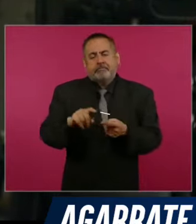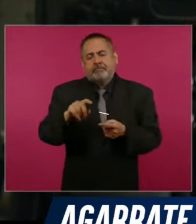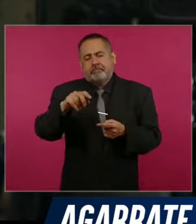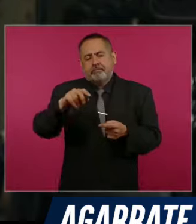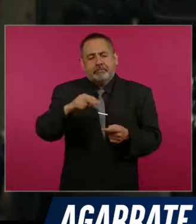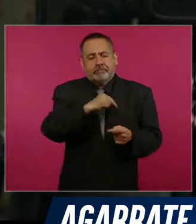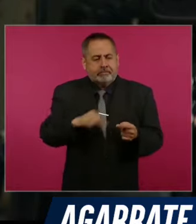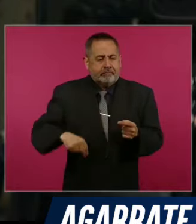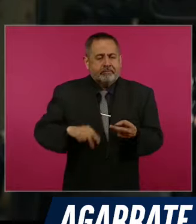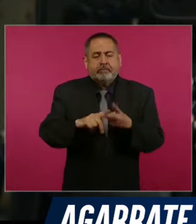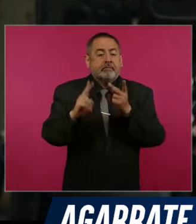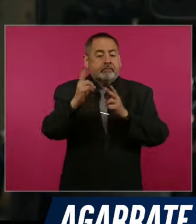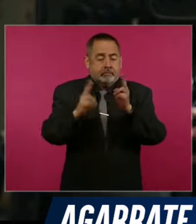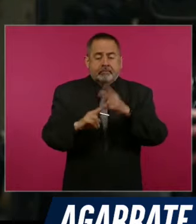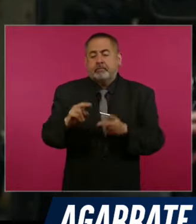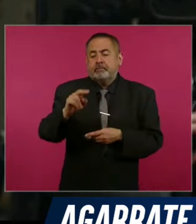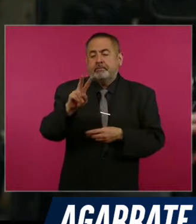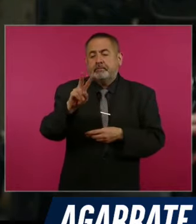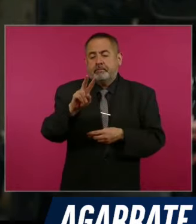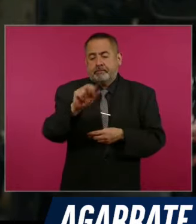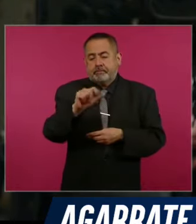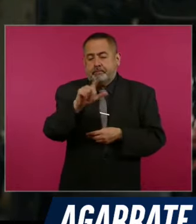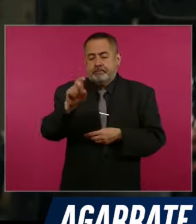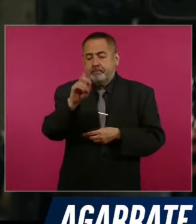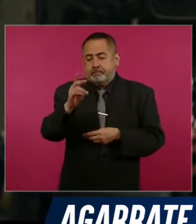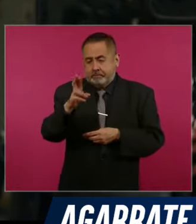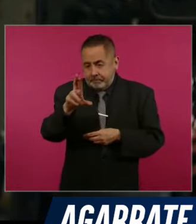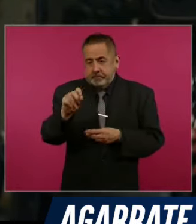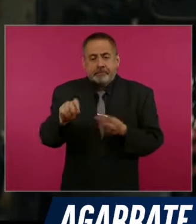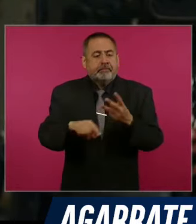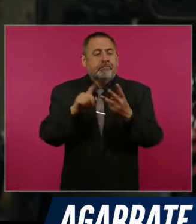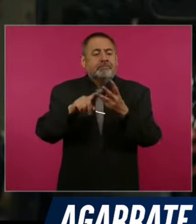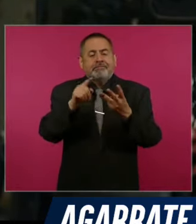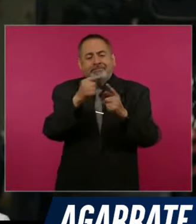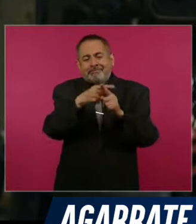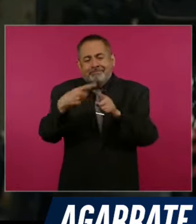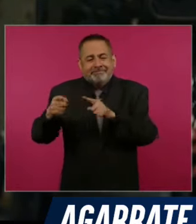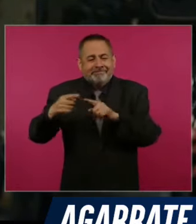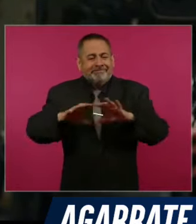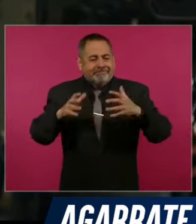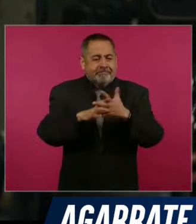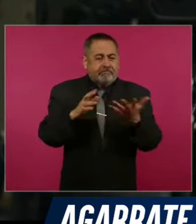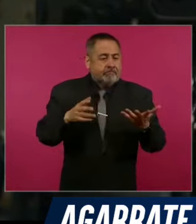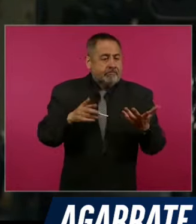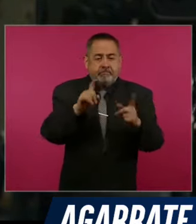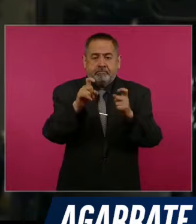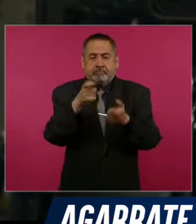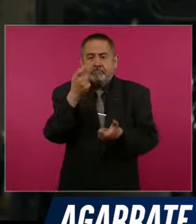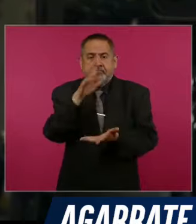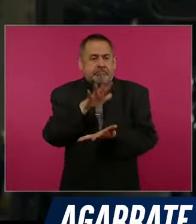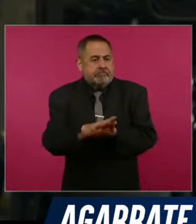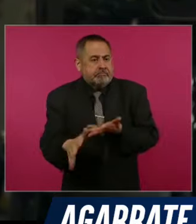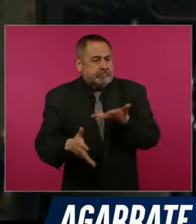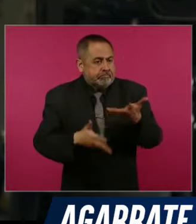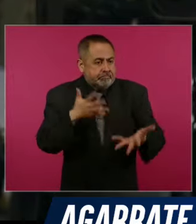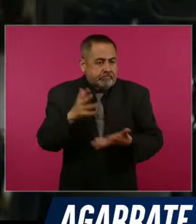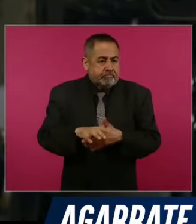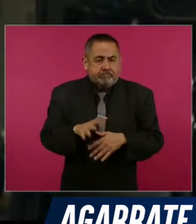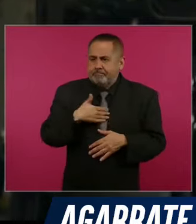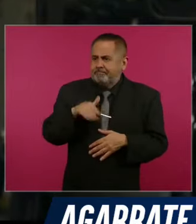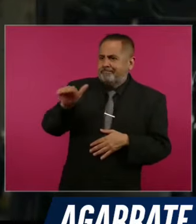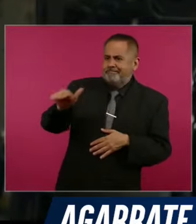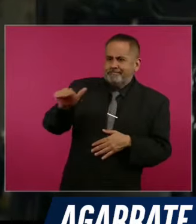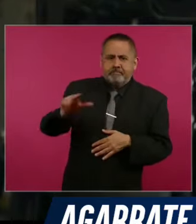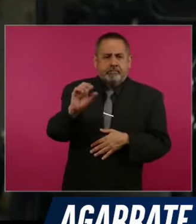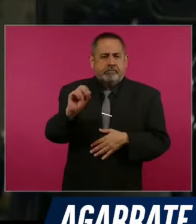además ha dejado sin agua a los que habitan el municipio hay protestas de hecho exigencias hacia Conagua